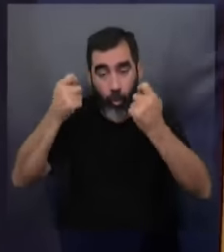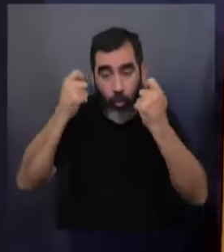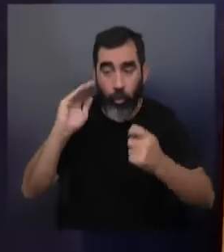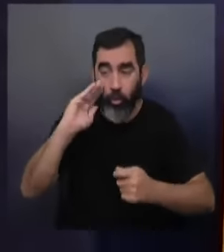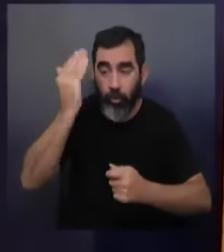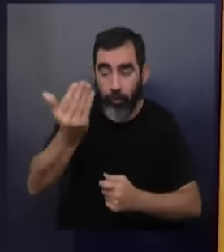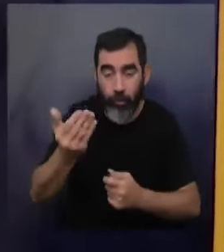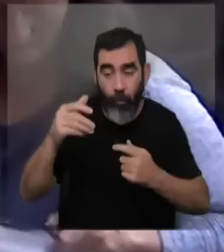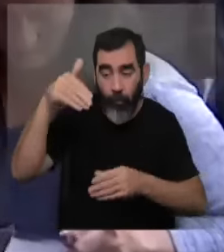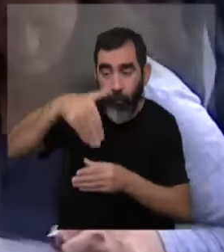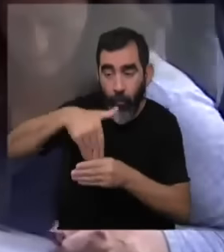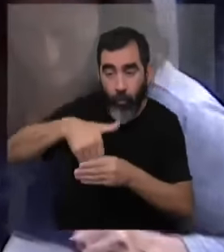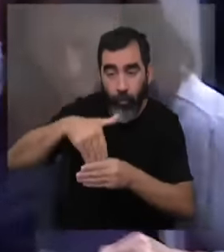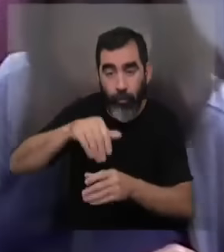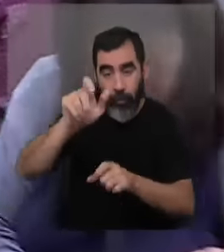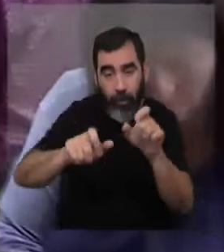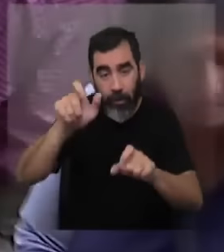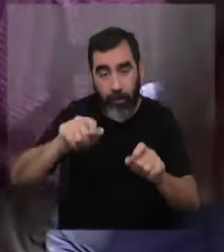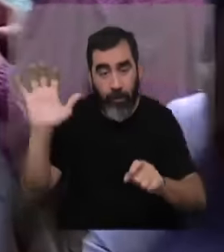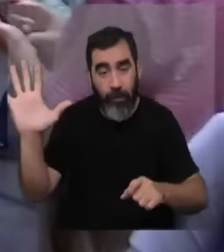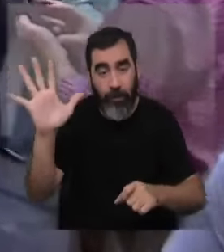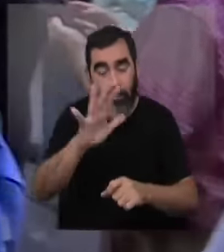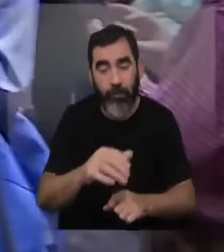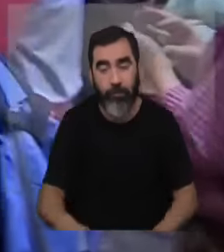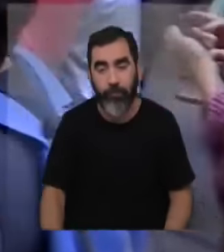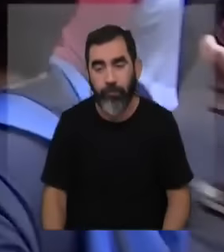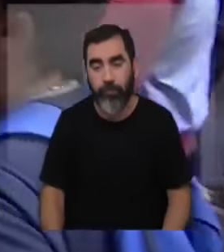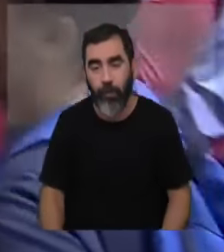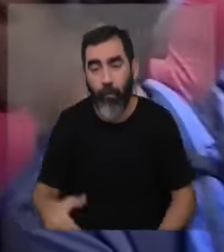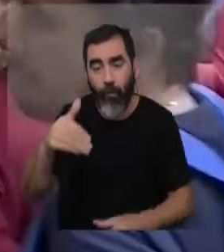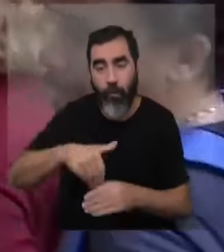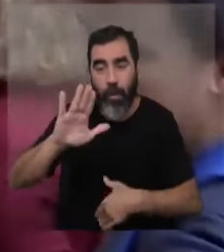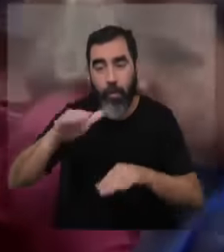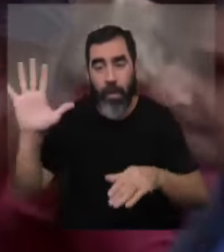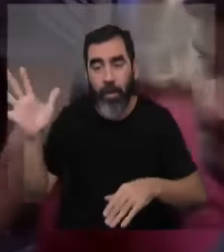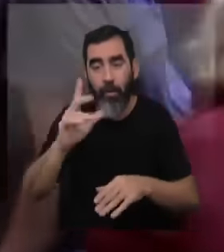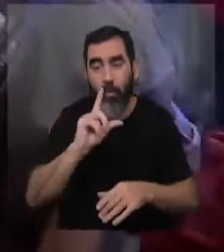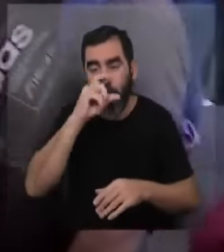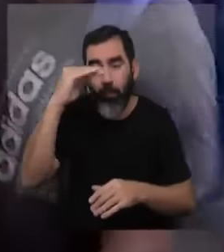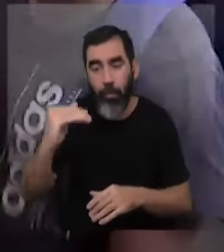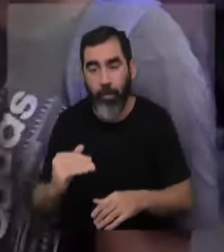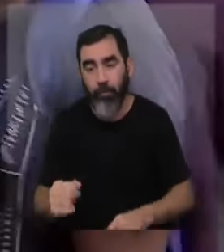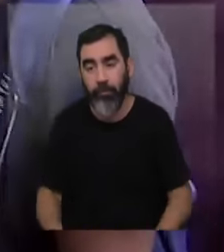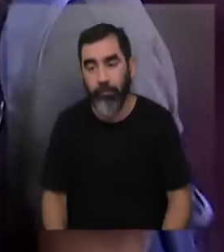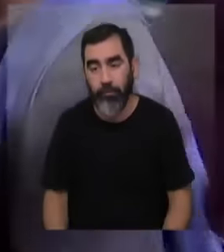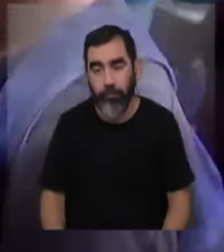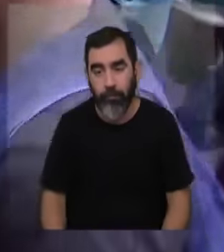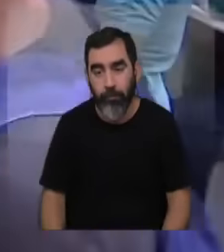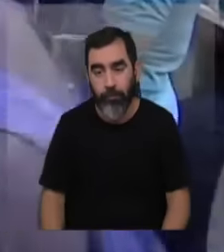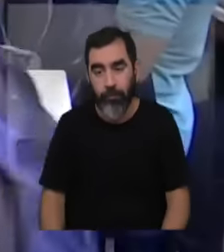reconocimiento a los votantes del interior que proporcionalmente votó más el interior que Montevideo aspiramos